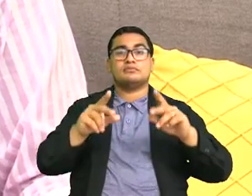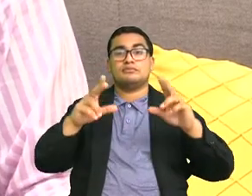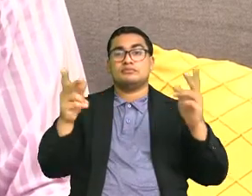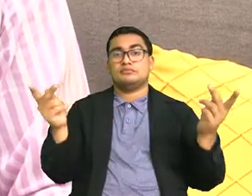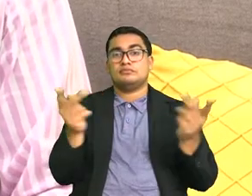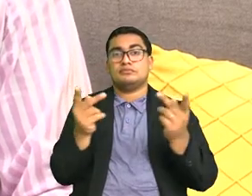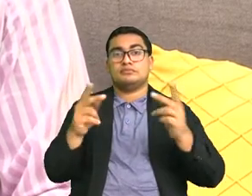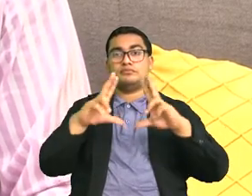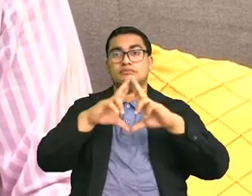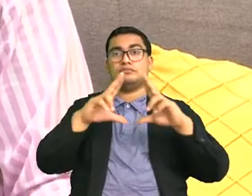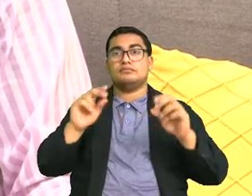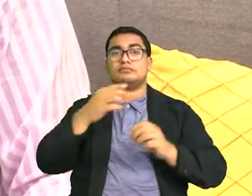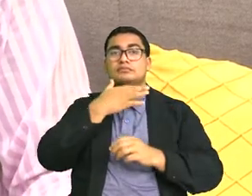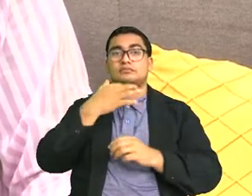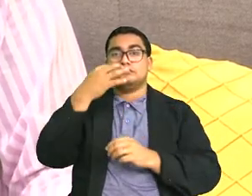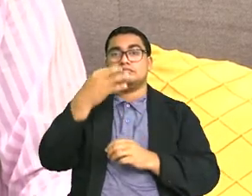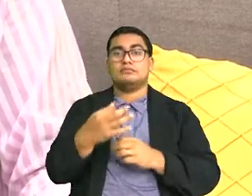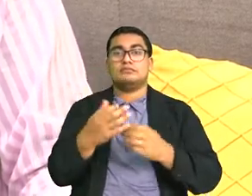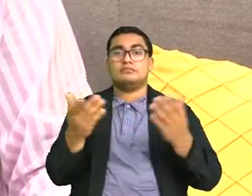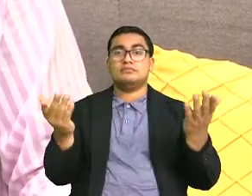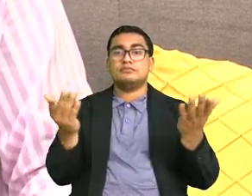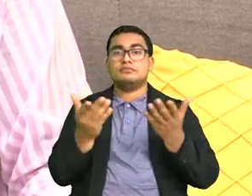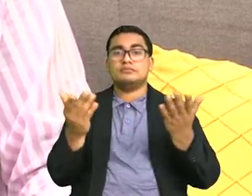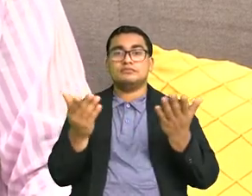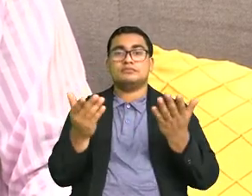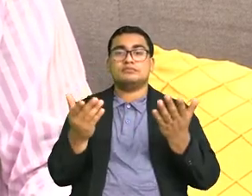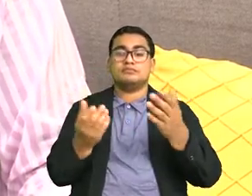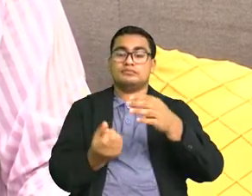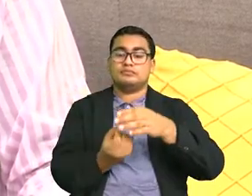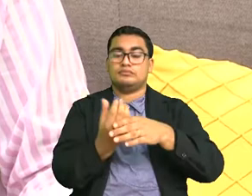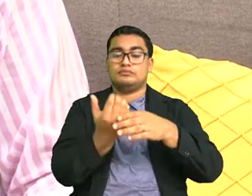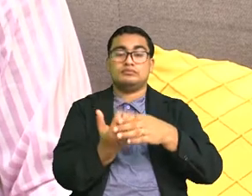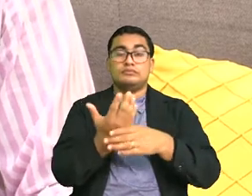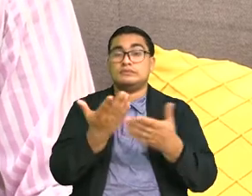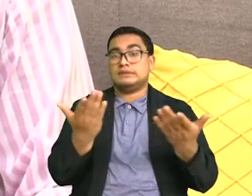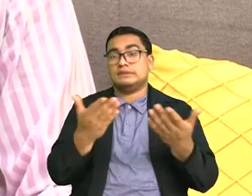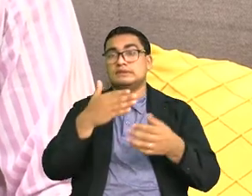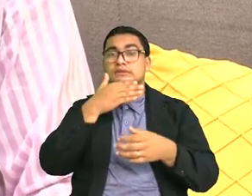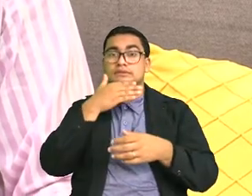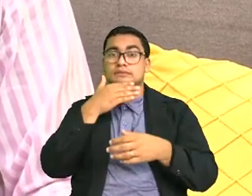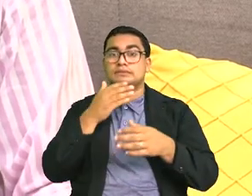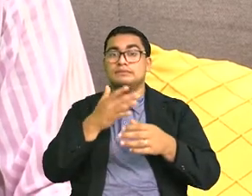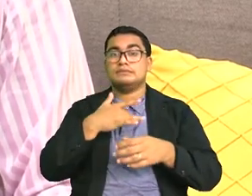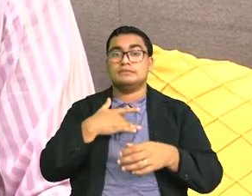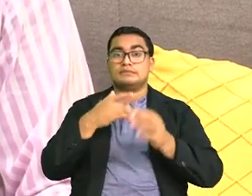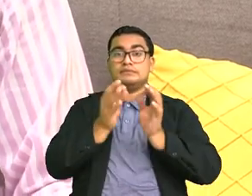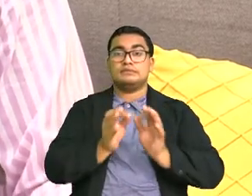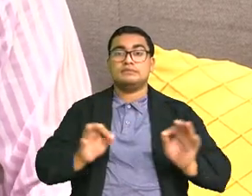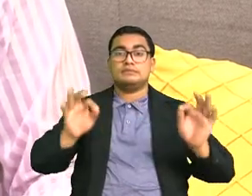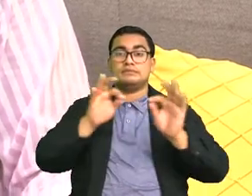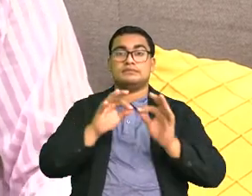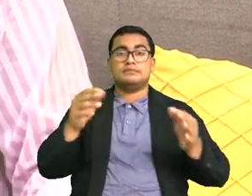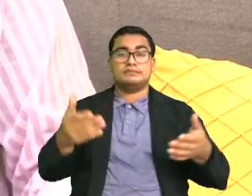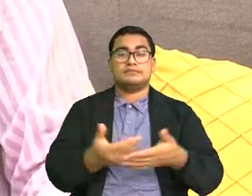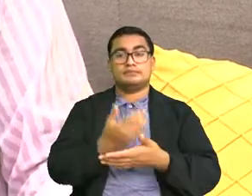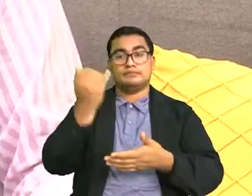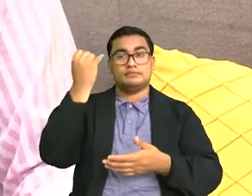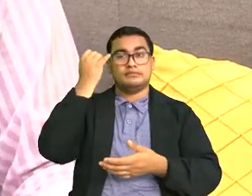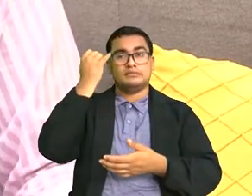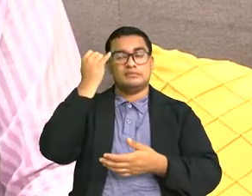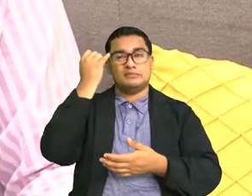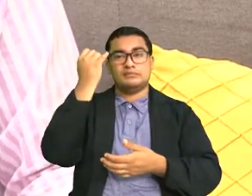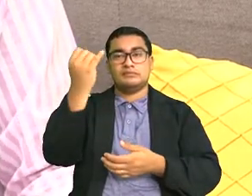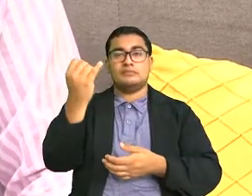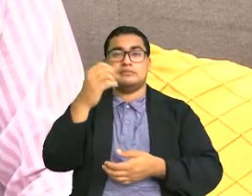la producción en tiempos difíciles creo yo que requiere mucha innovación requiere mucha creatividad y para